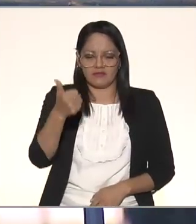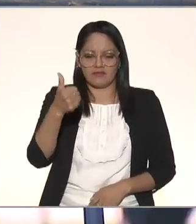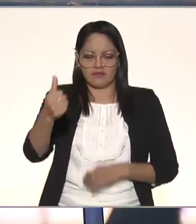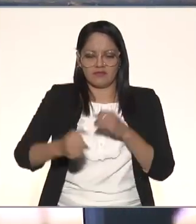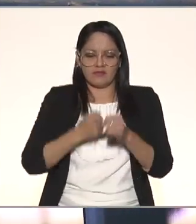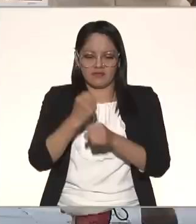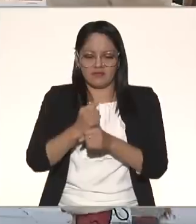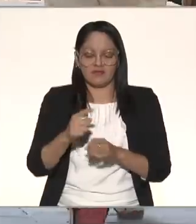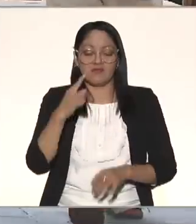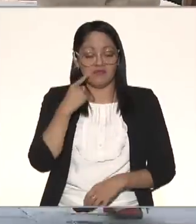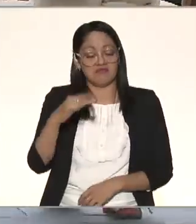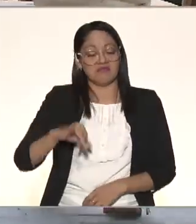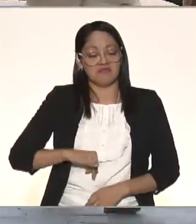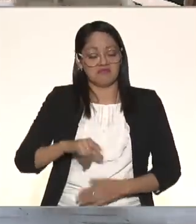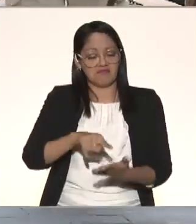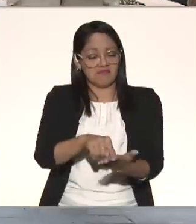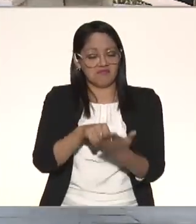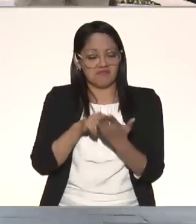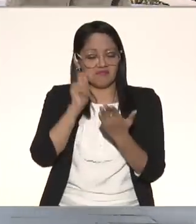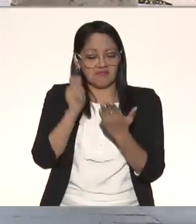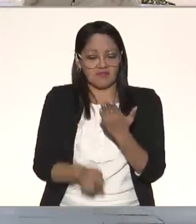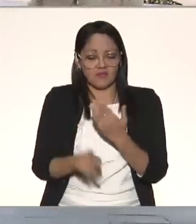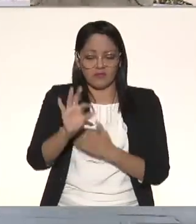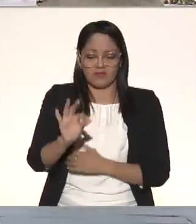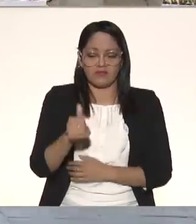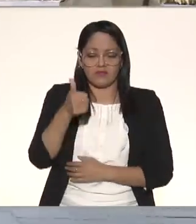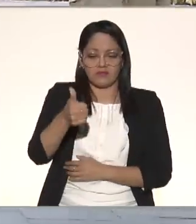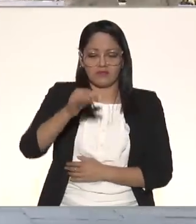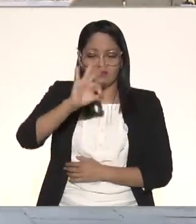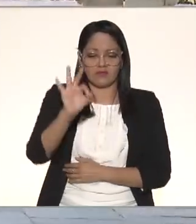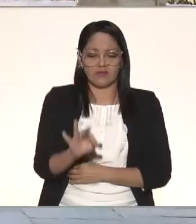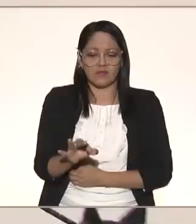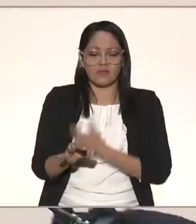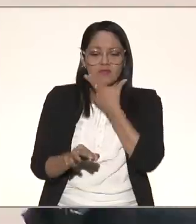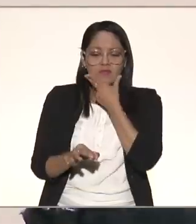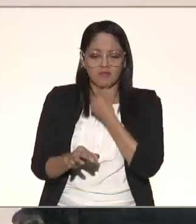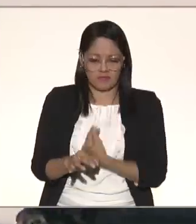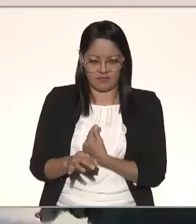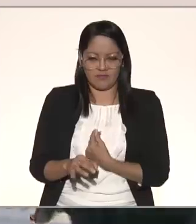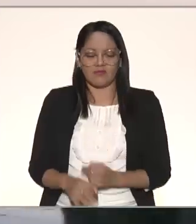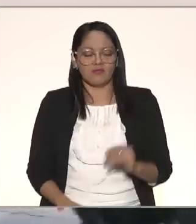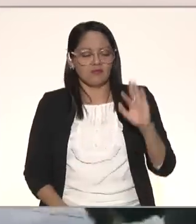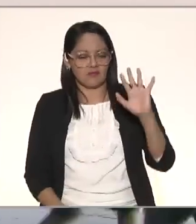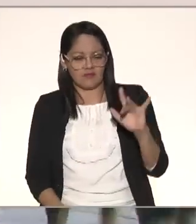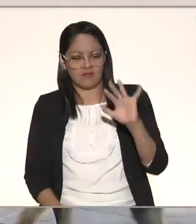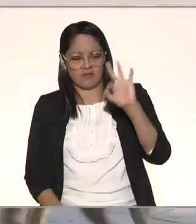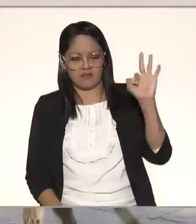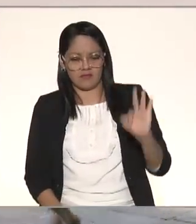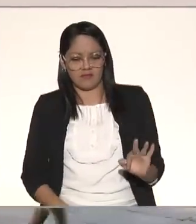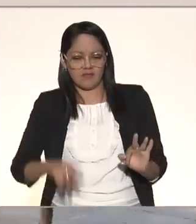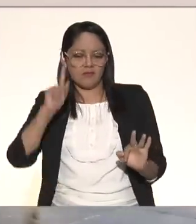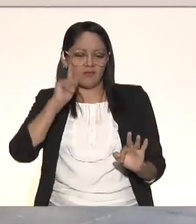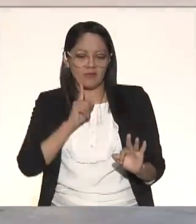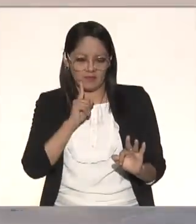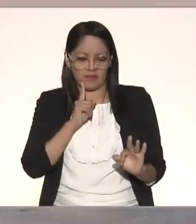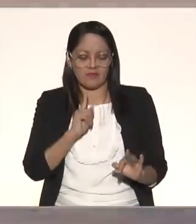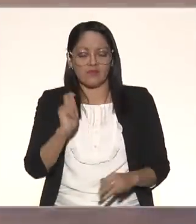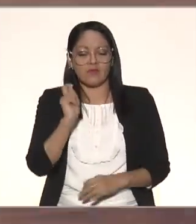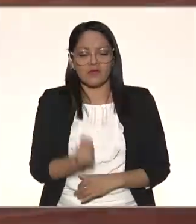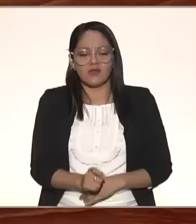interesantes. mostraron que el 46% de los hombres y el 50% de las mujeres